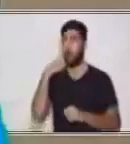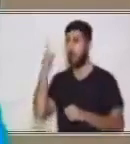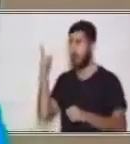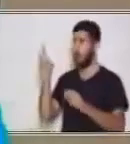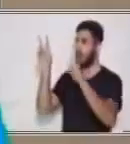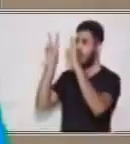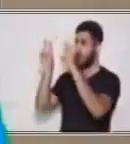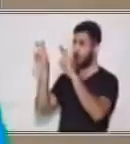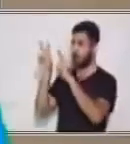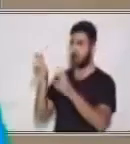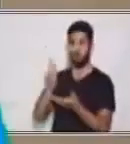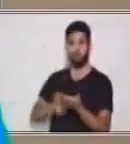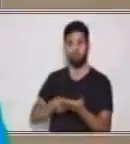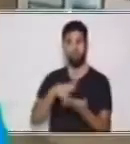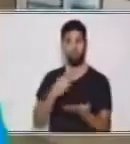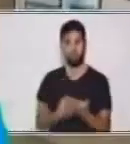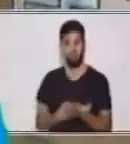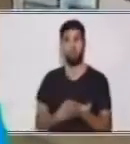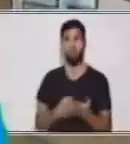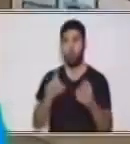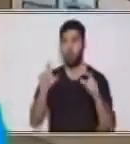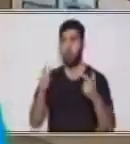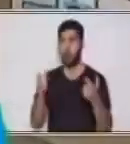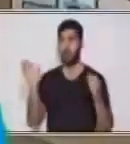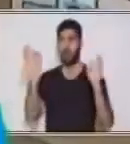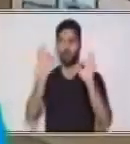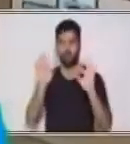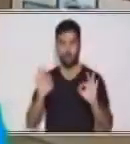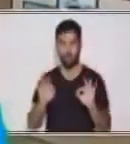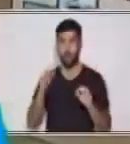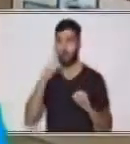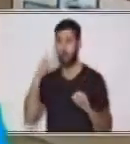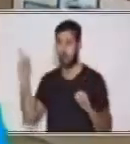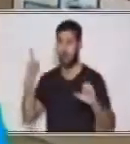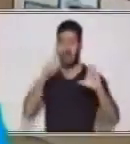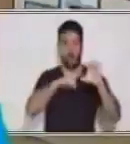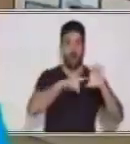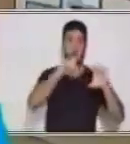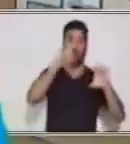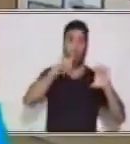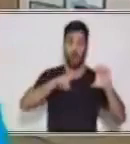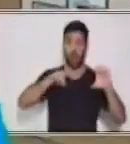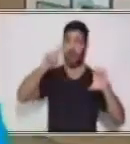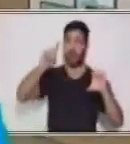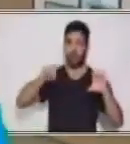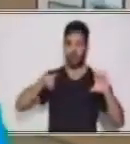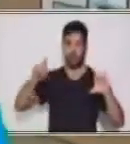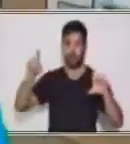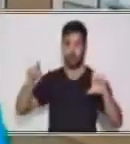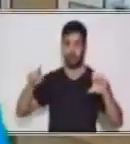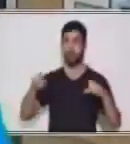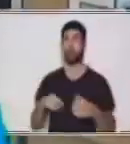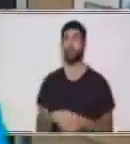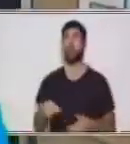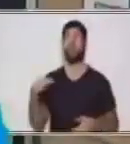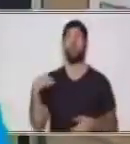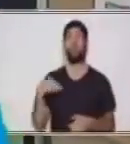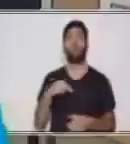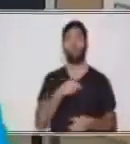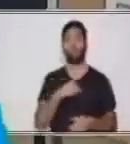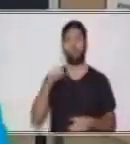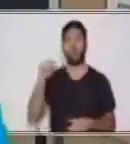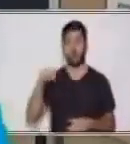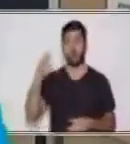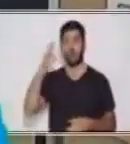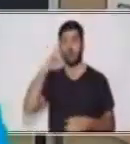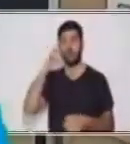análisis de datos en una gráfica. Este es un tipo de gráfica. Para que recordemos,